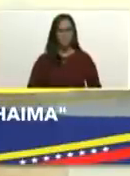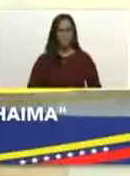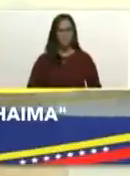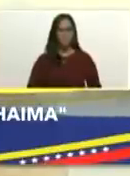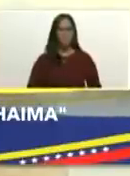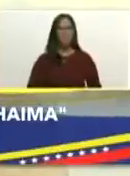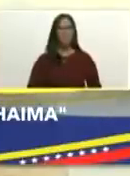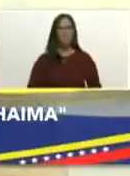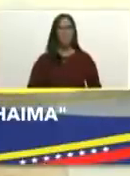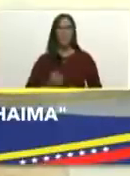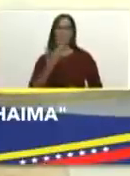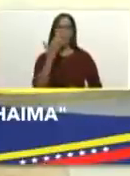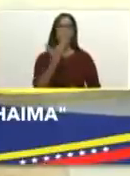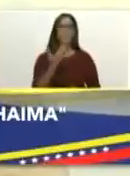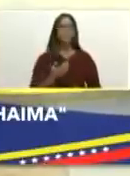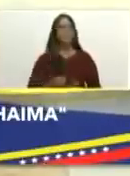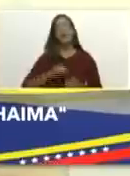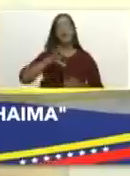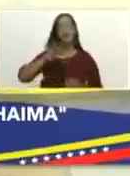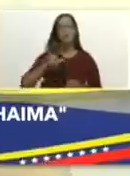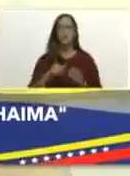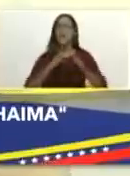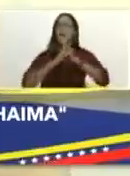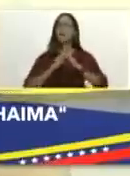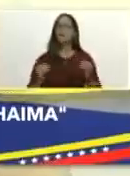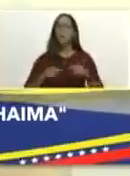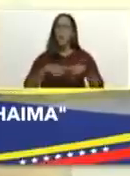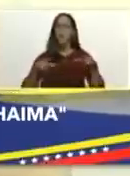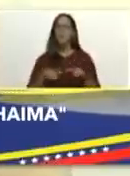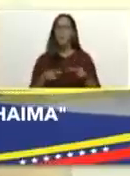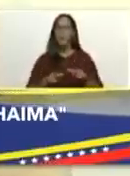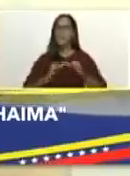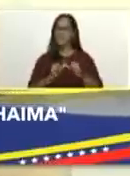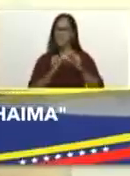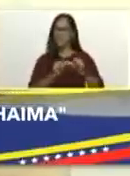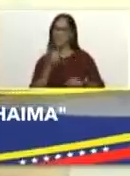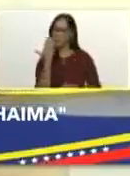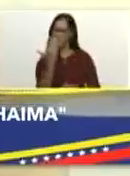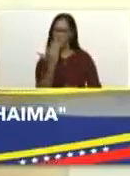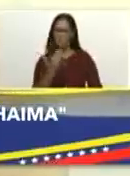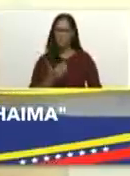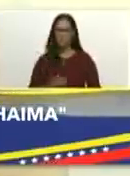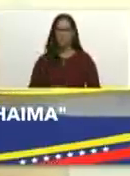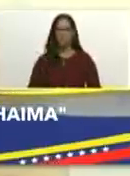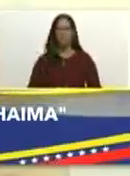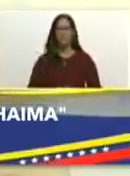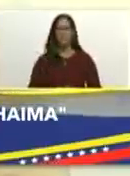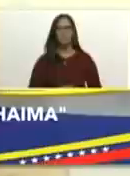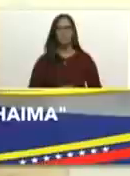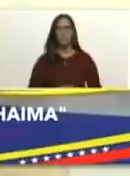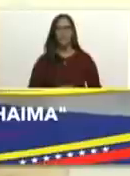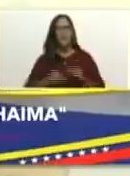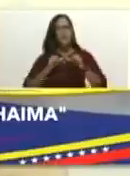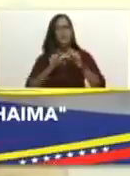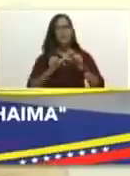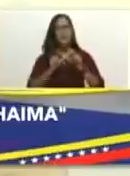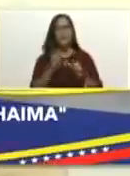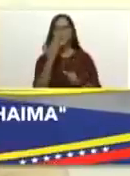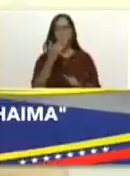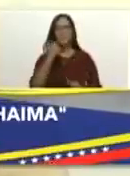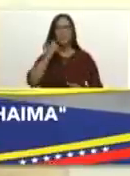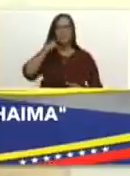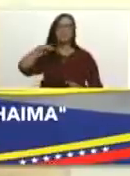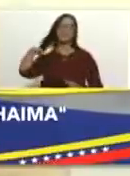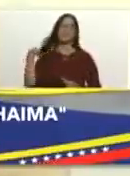Hemos enfrentado la corrupción en todas las etapas y la seguiremos enfrentando. La